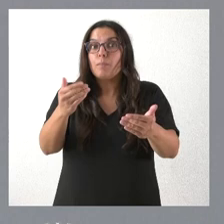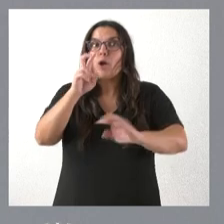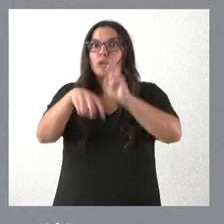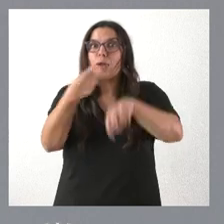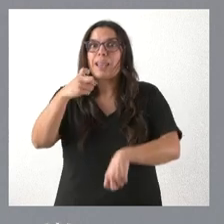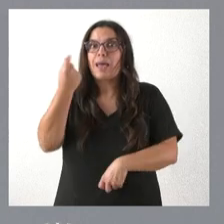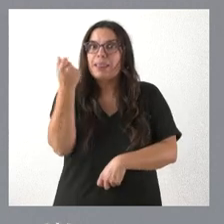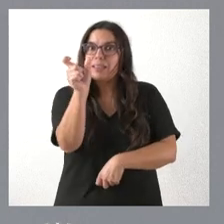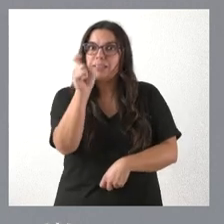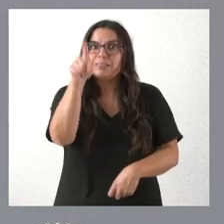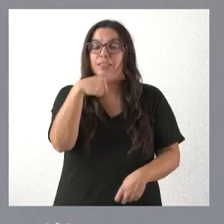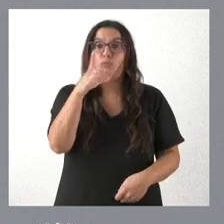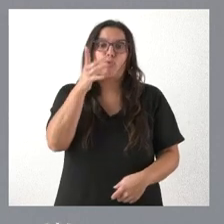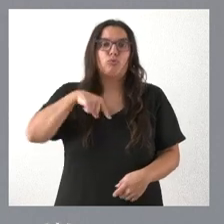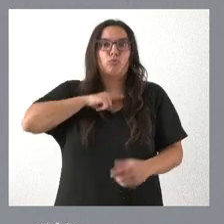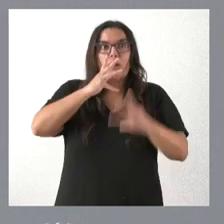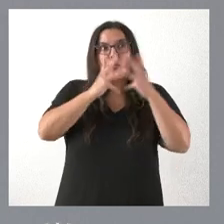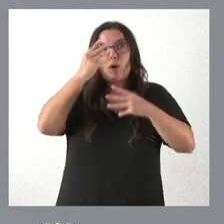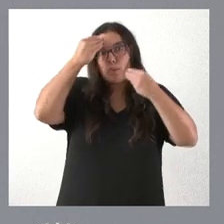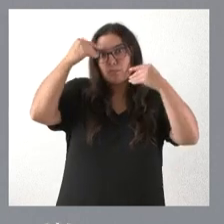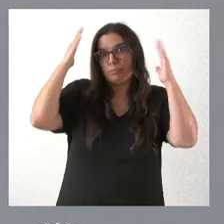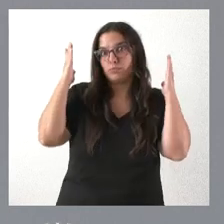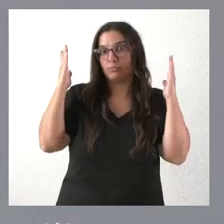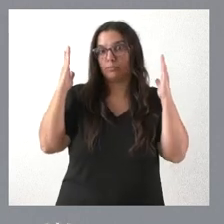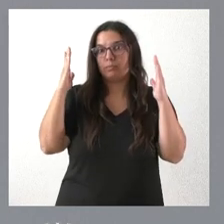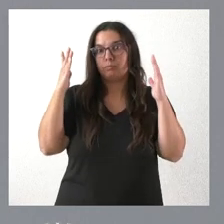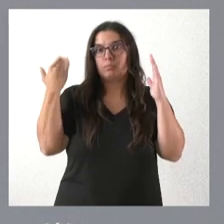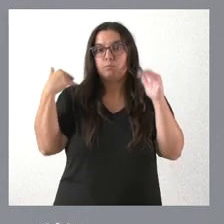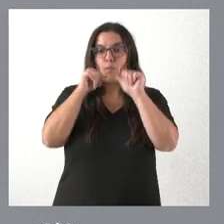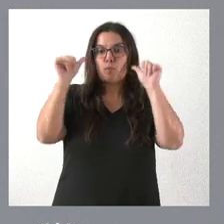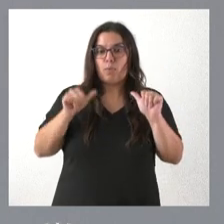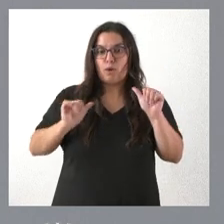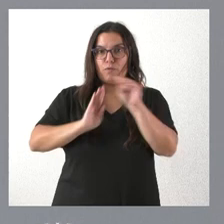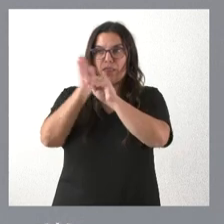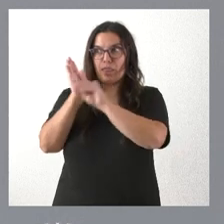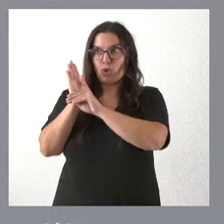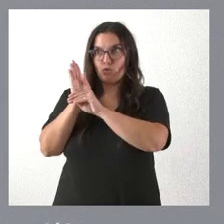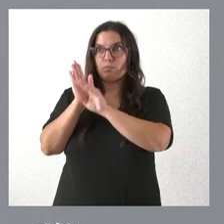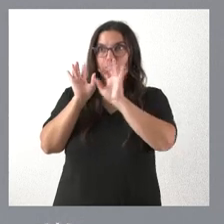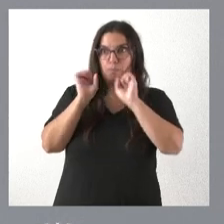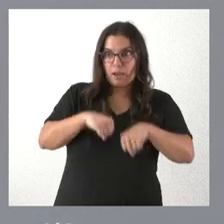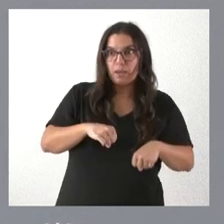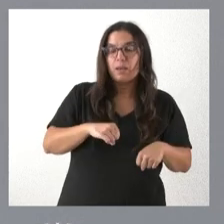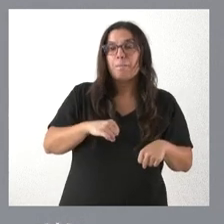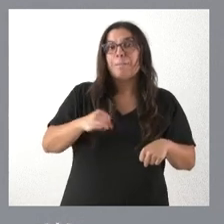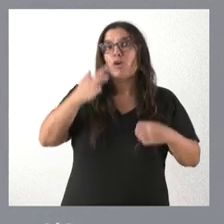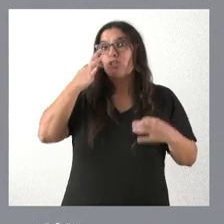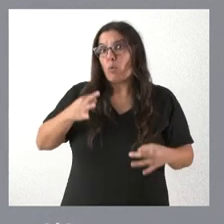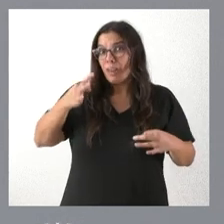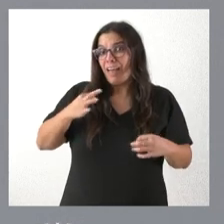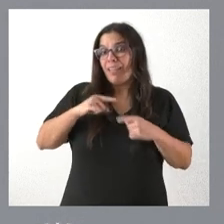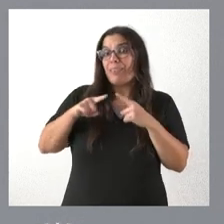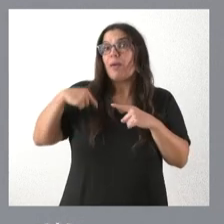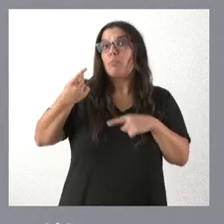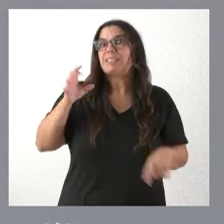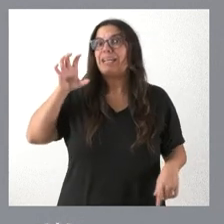el que en otros calculemos lo que nos podría corresponder conforme al modelo de financiación autonómica no es una seguridad de que luego el estado